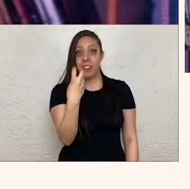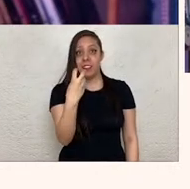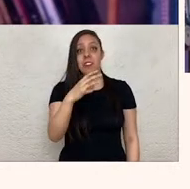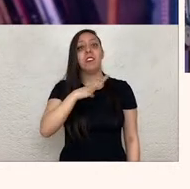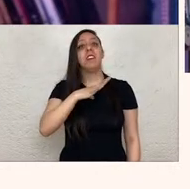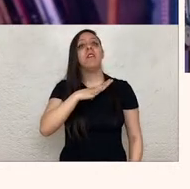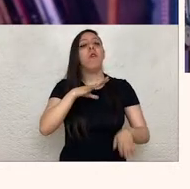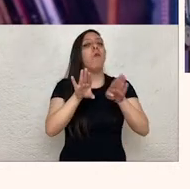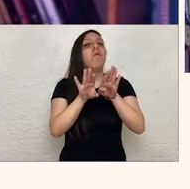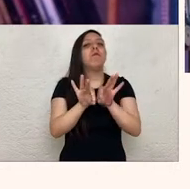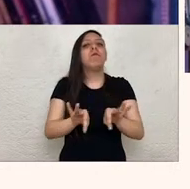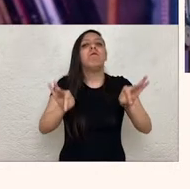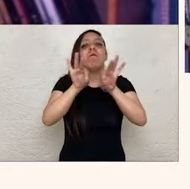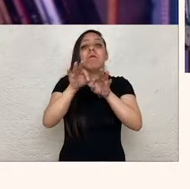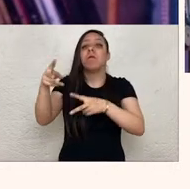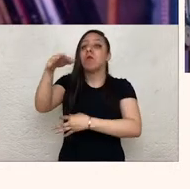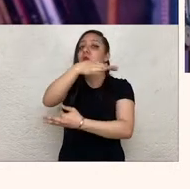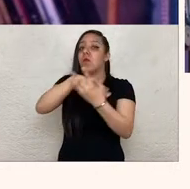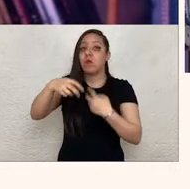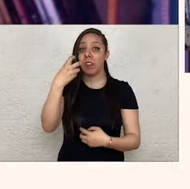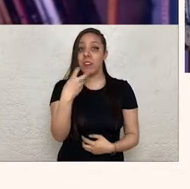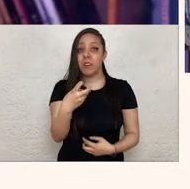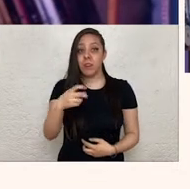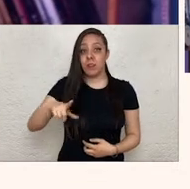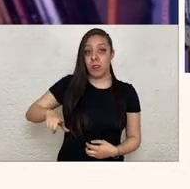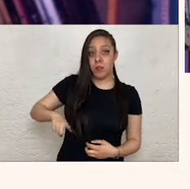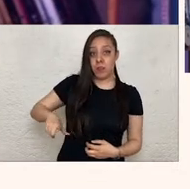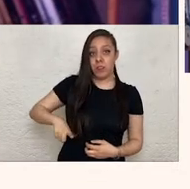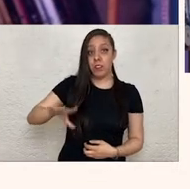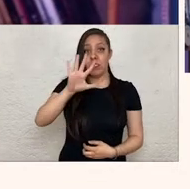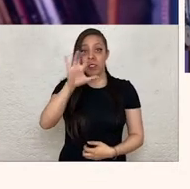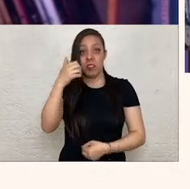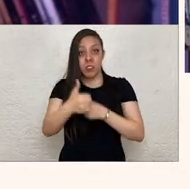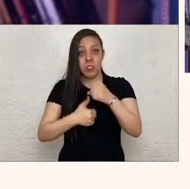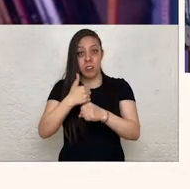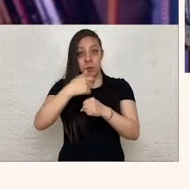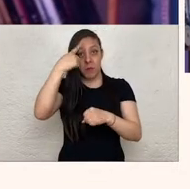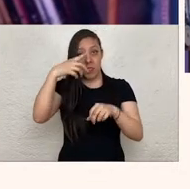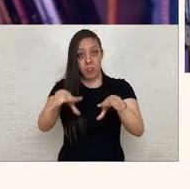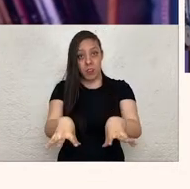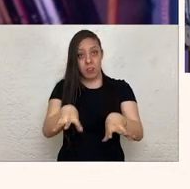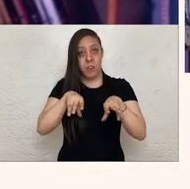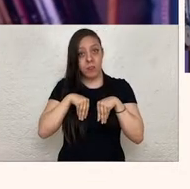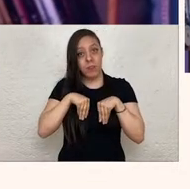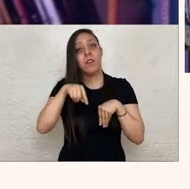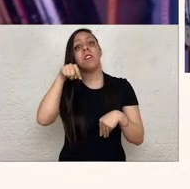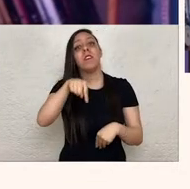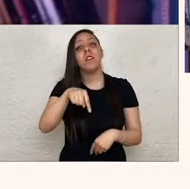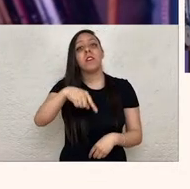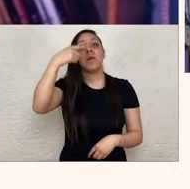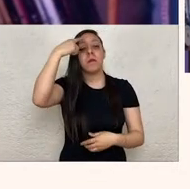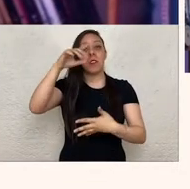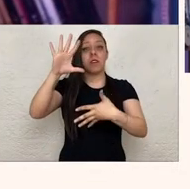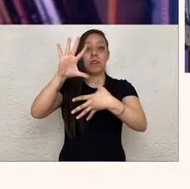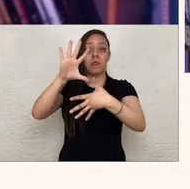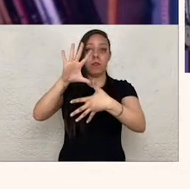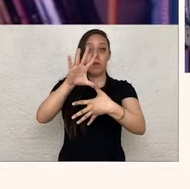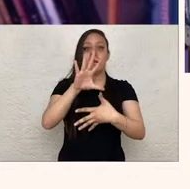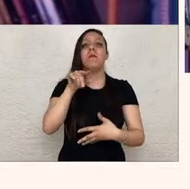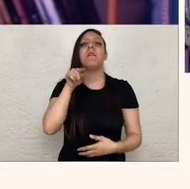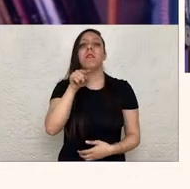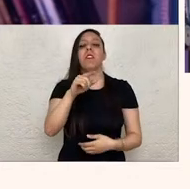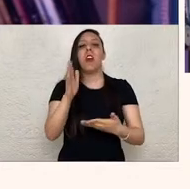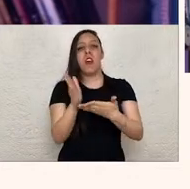porque estamos además viviendo en un contexto bien interesante. Por un lado, los 500 años de la conquista